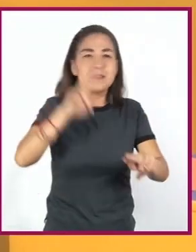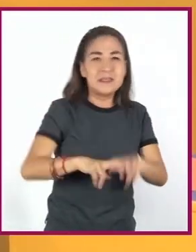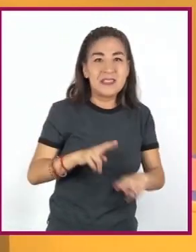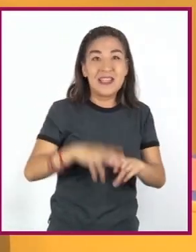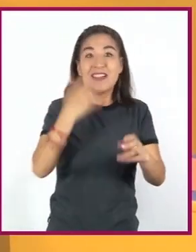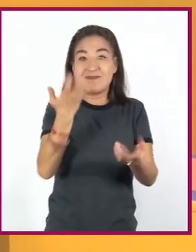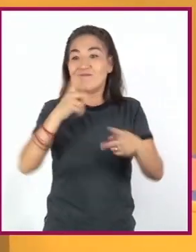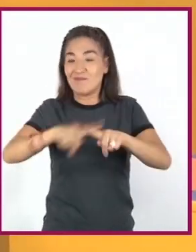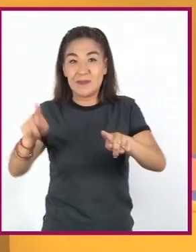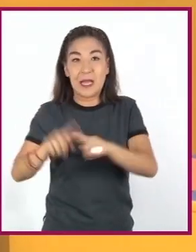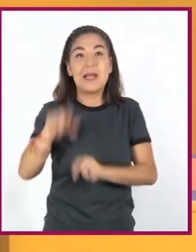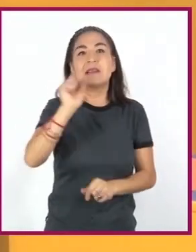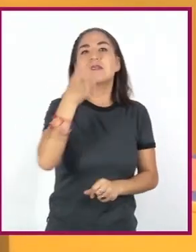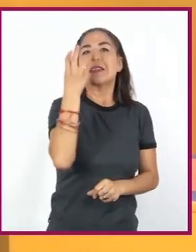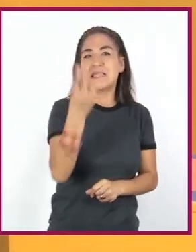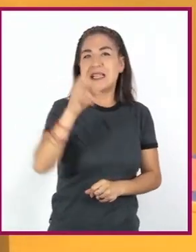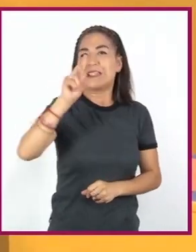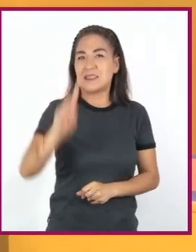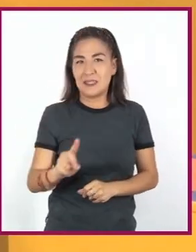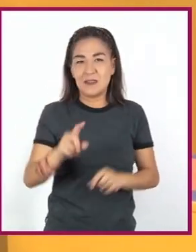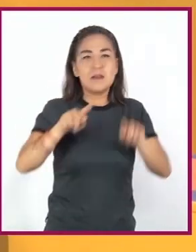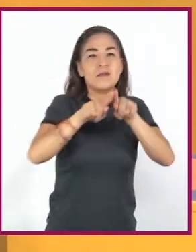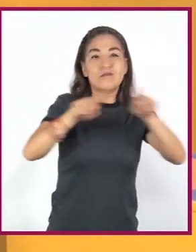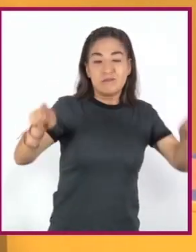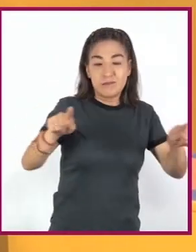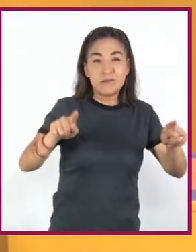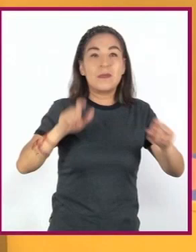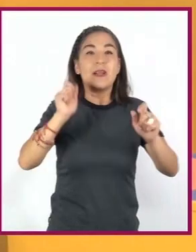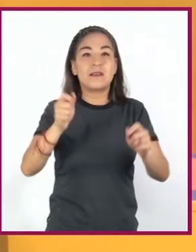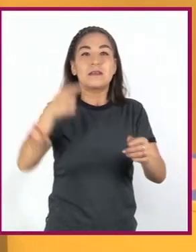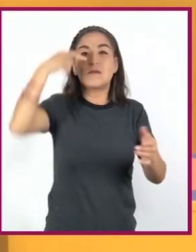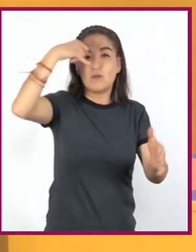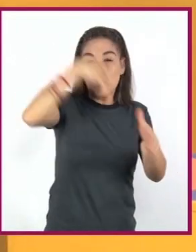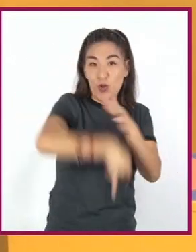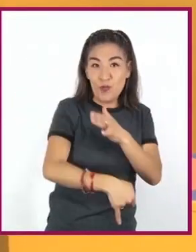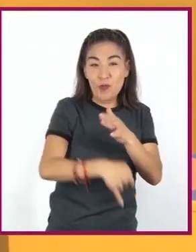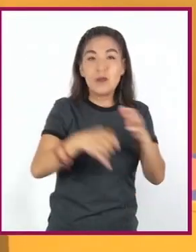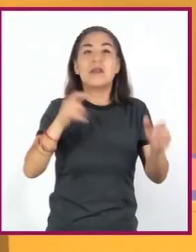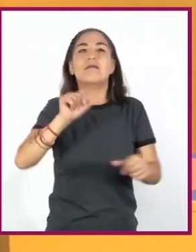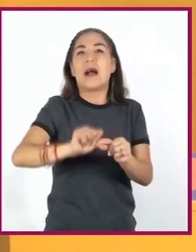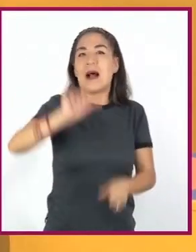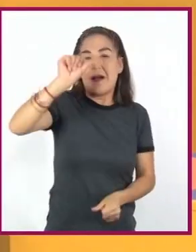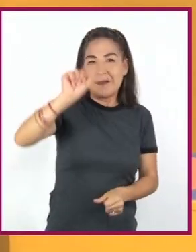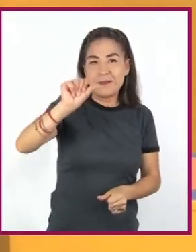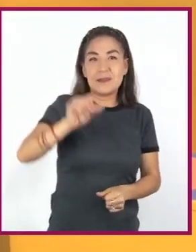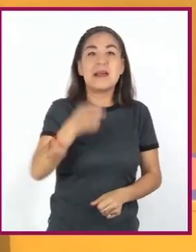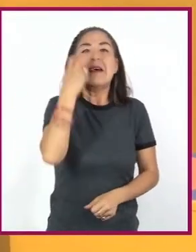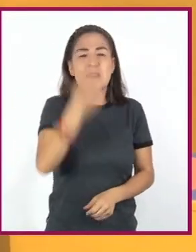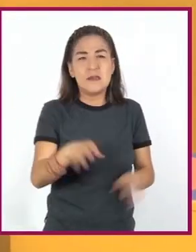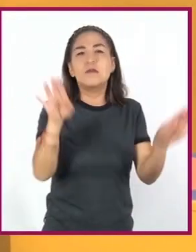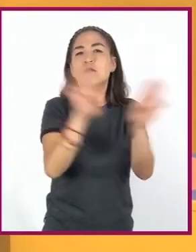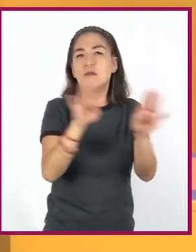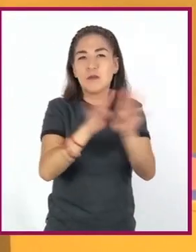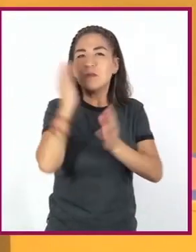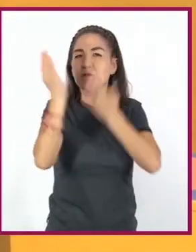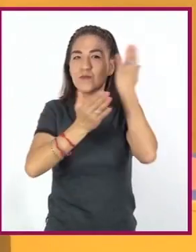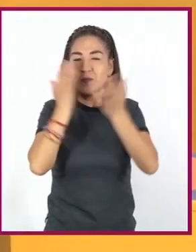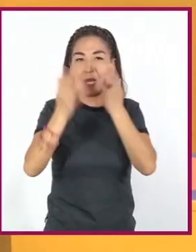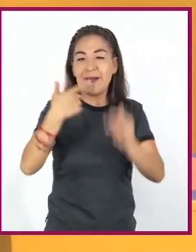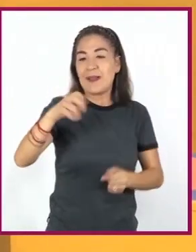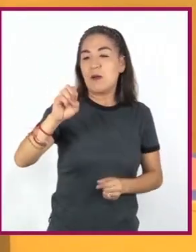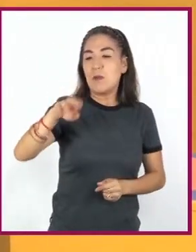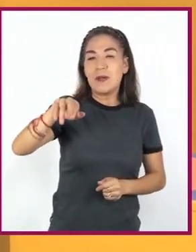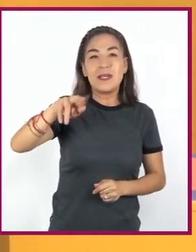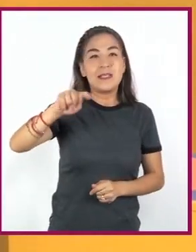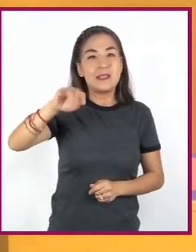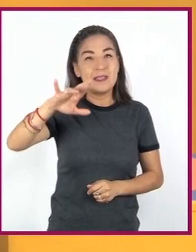que poseen 3 dimensiones: largo, ancho o profundidad y altura. Por ello, el estudio de la geometría es relevante,